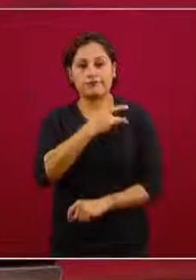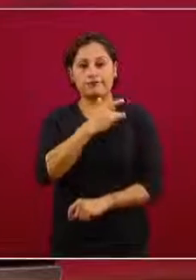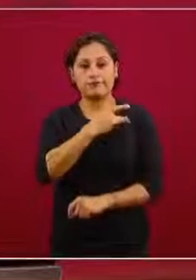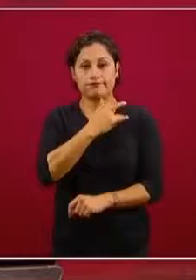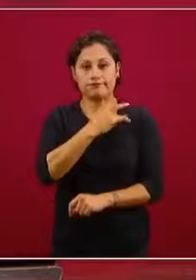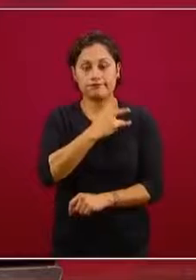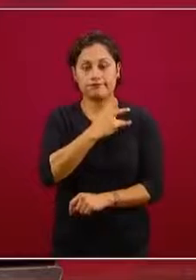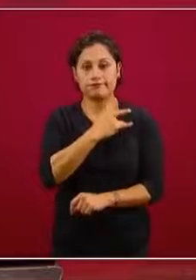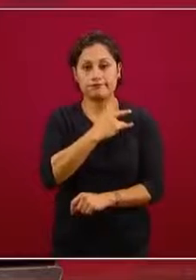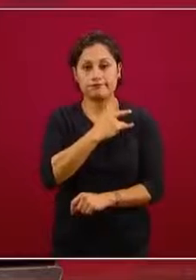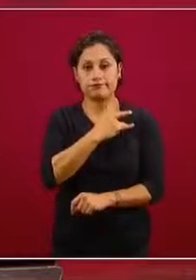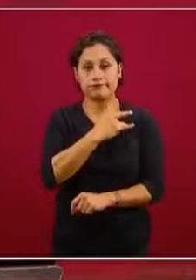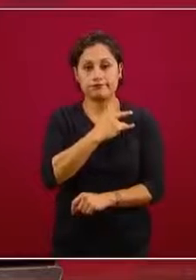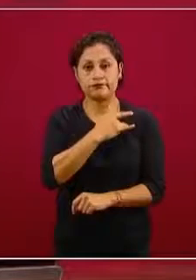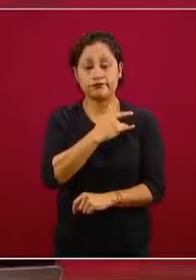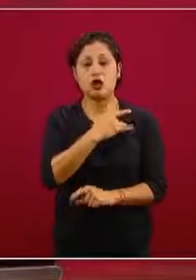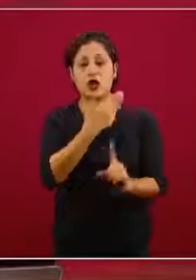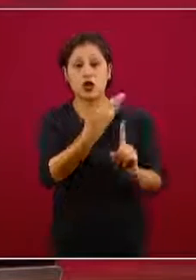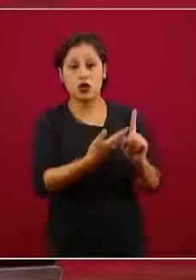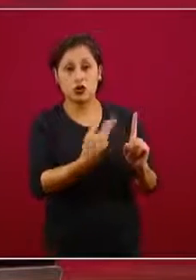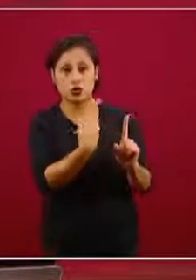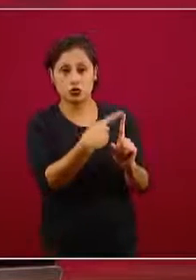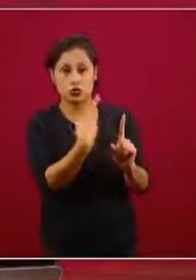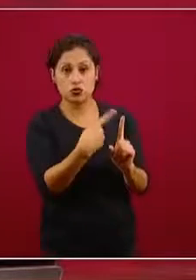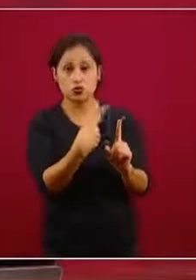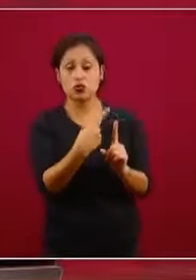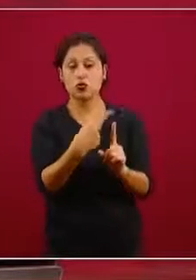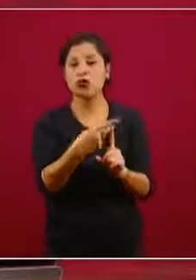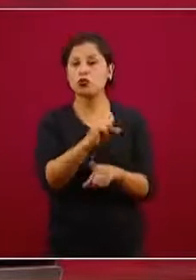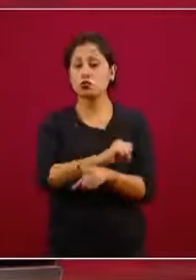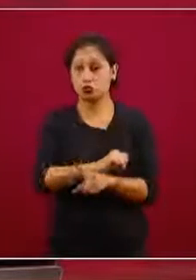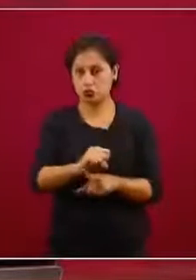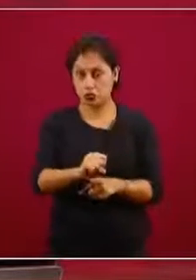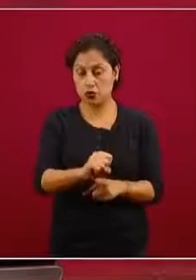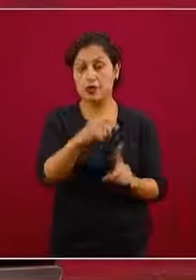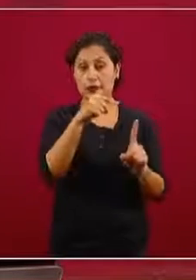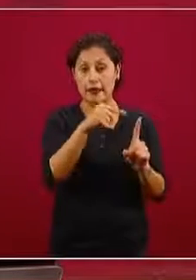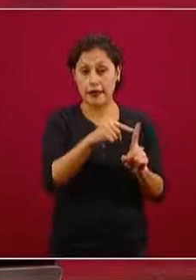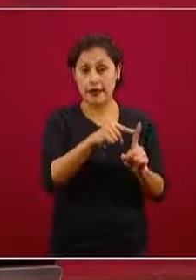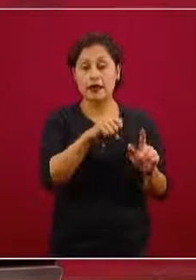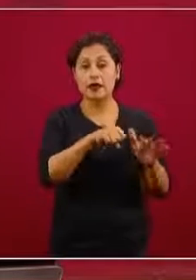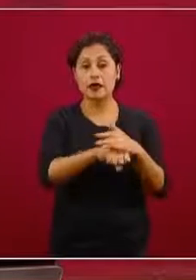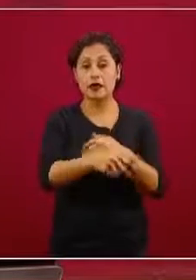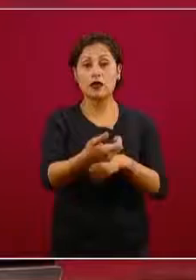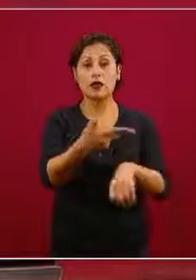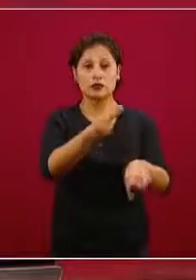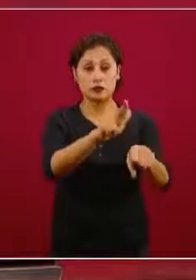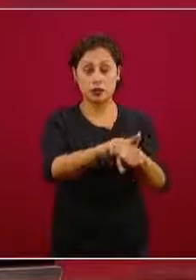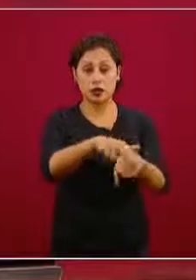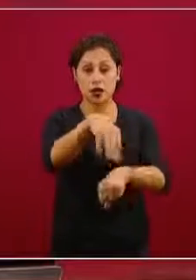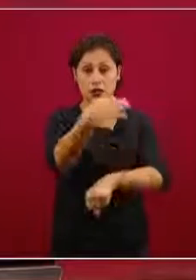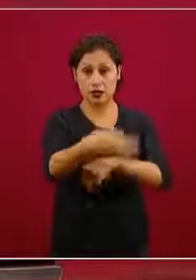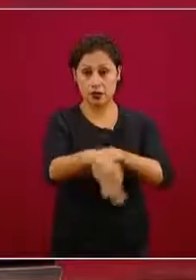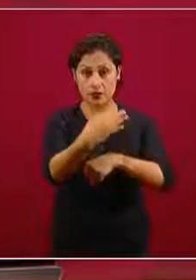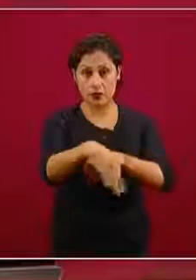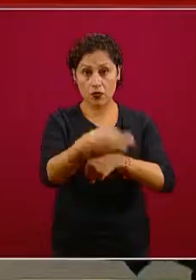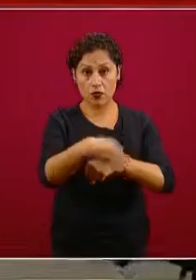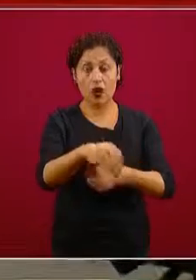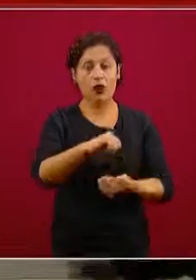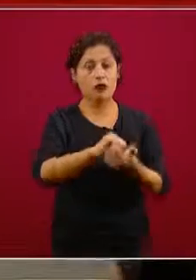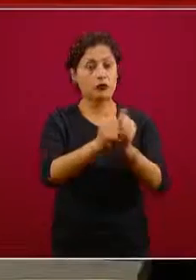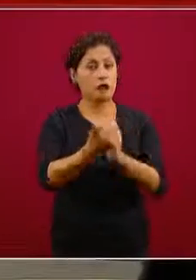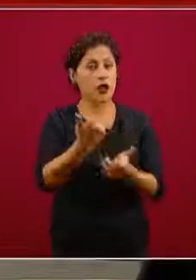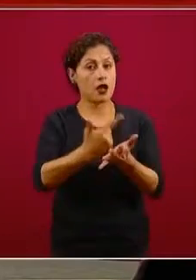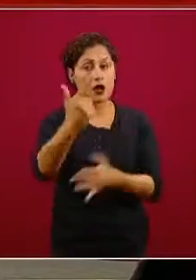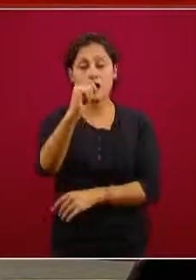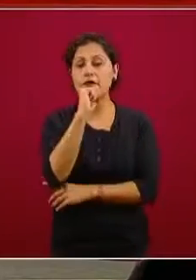afortunadamente fueron moderados. Nuestro compañero estuvo hospitalizado un par de días, afortunadamente no pasó a mayores y